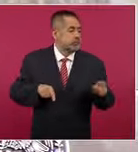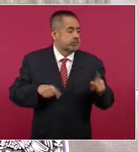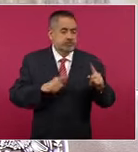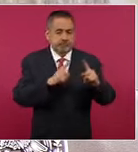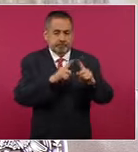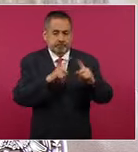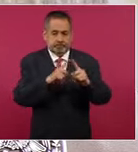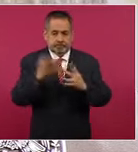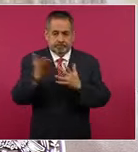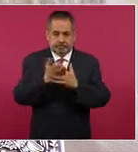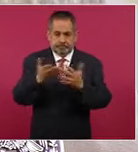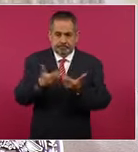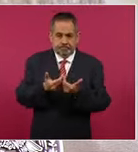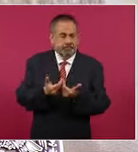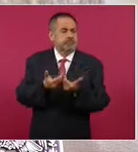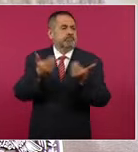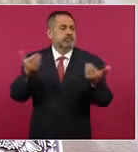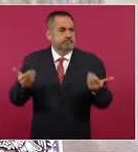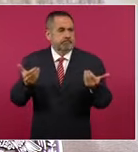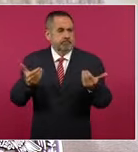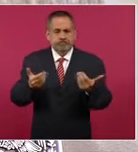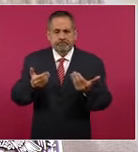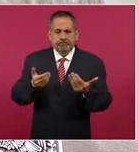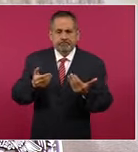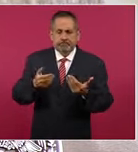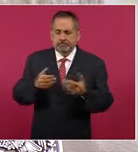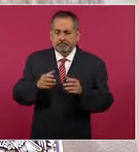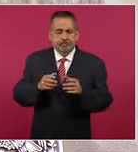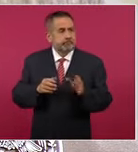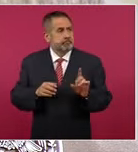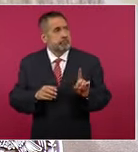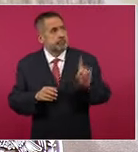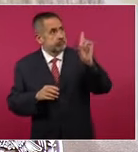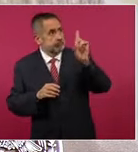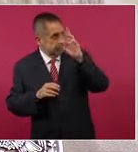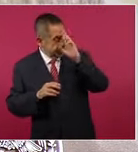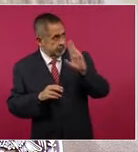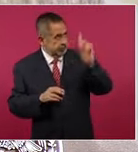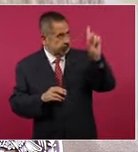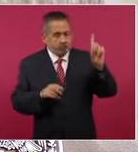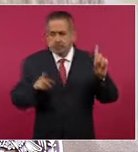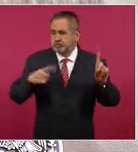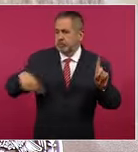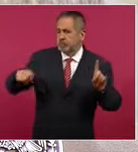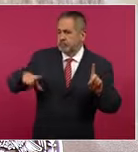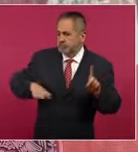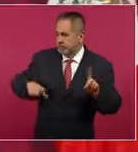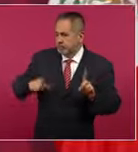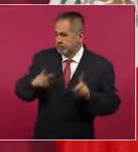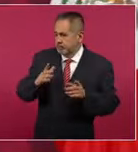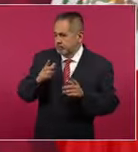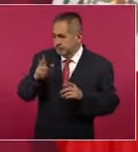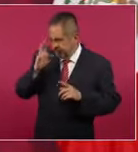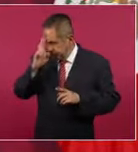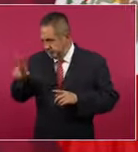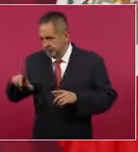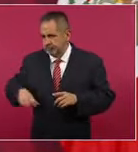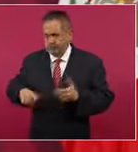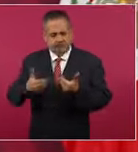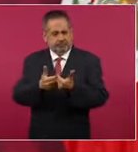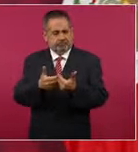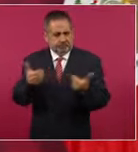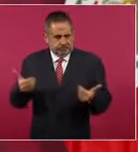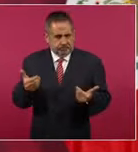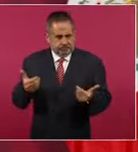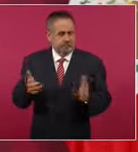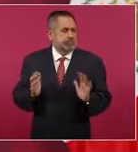del poder civil, porque a Dios lo que es de Dios y al César lo que es del César, ahora lo que se